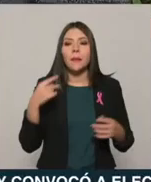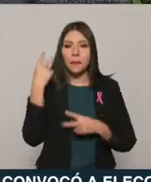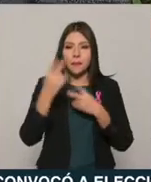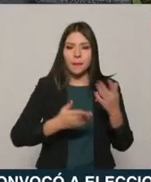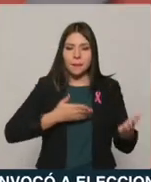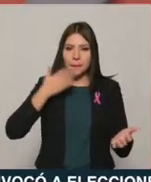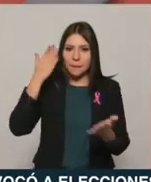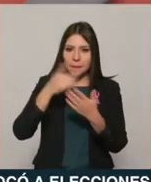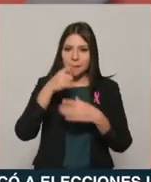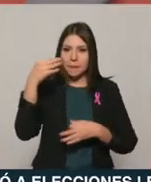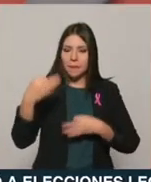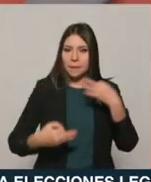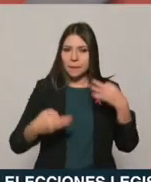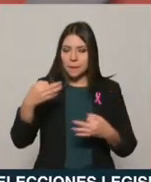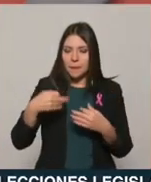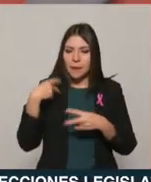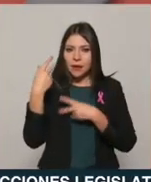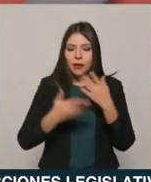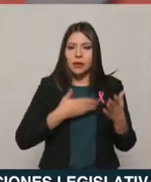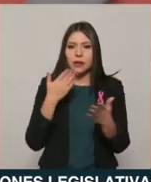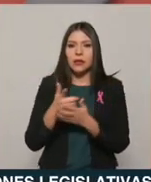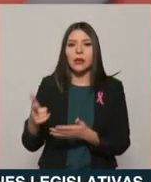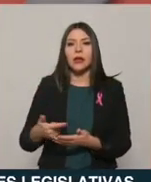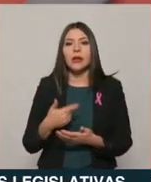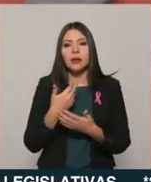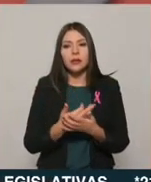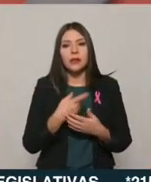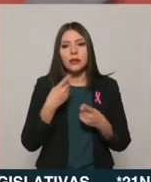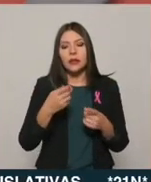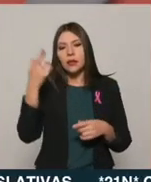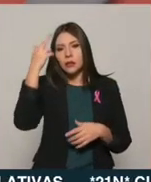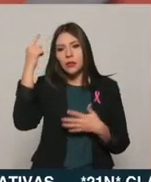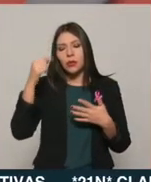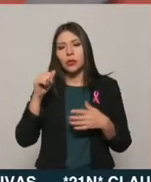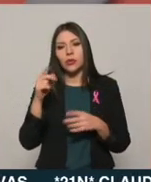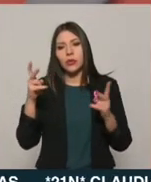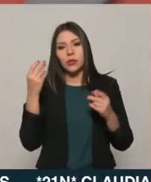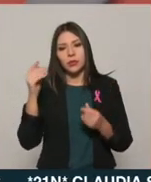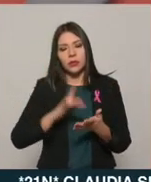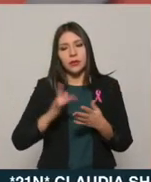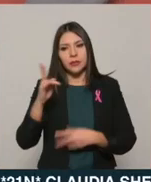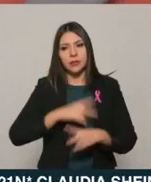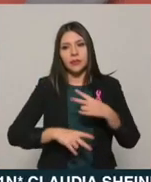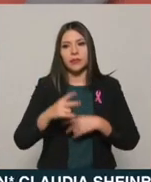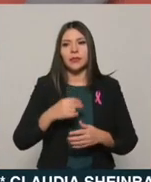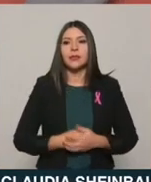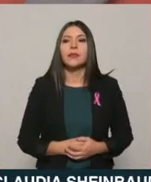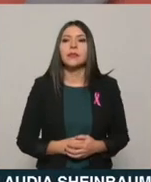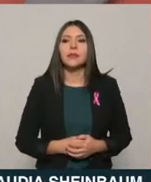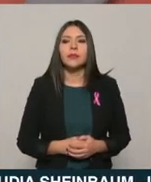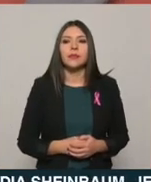Tribunal Superior de Justicia de la Ciudad de México. Con mucho gusto los esperamos para revisar otro tema, doctora. Muchas gracias. Muchas gracias, a